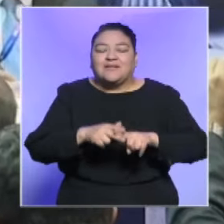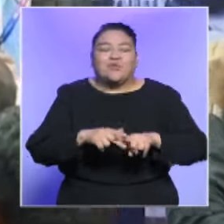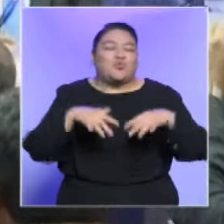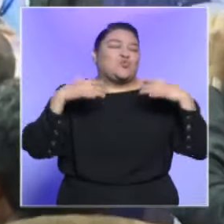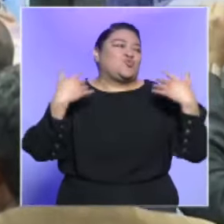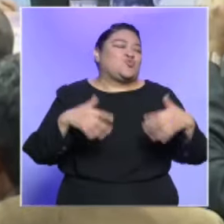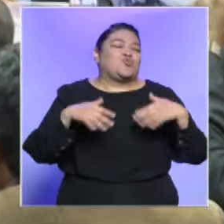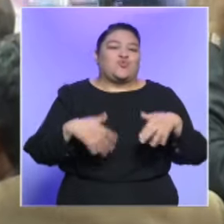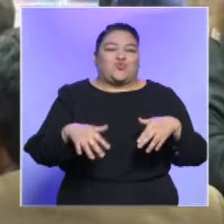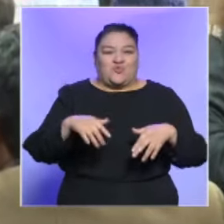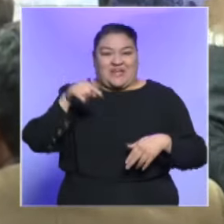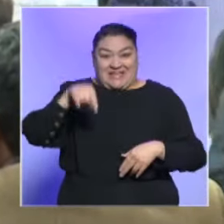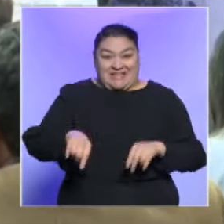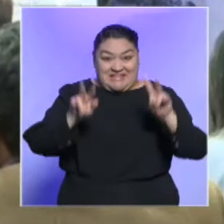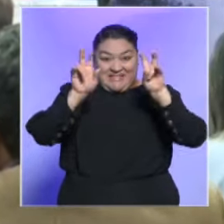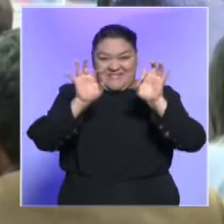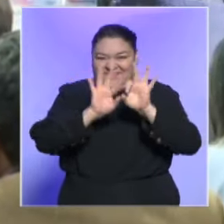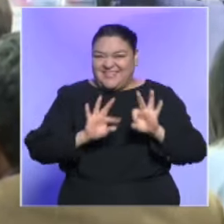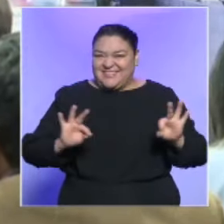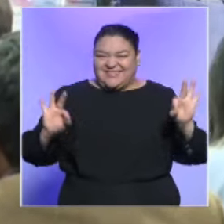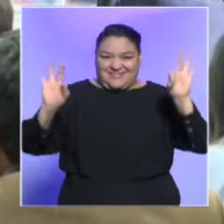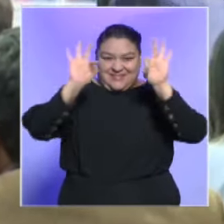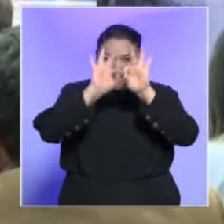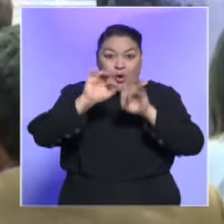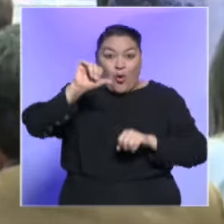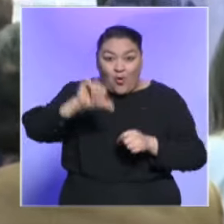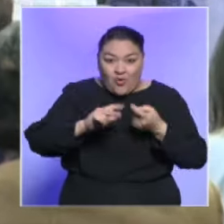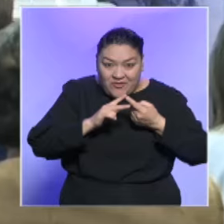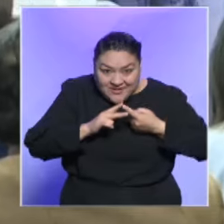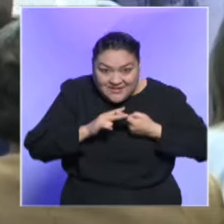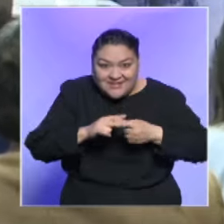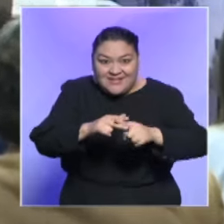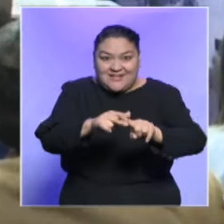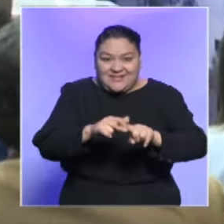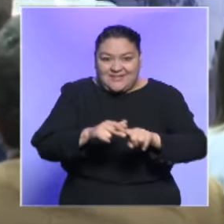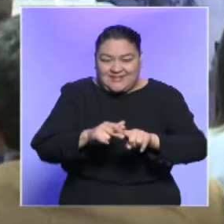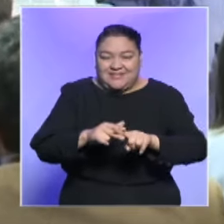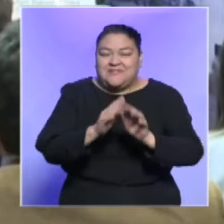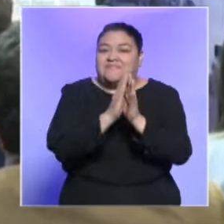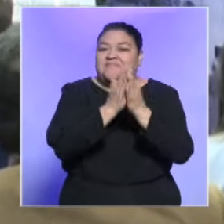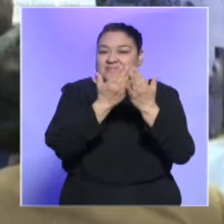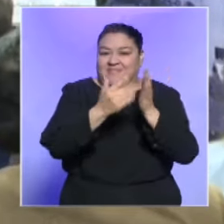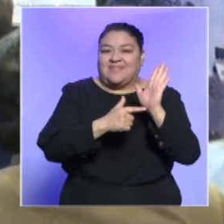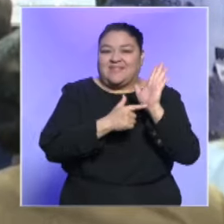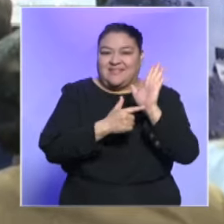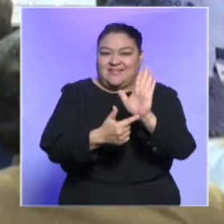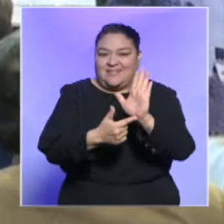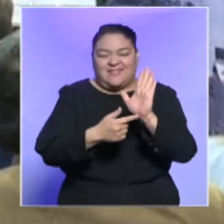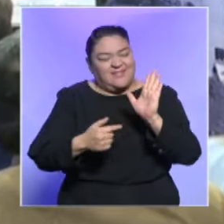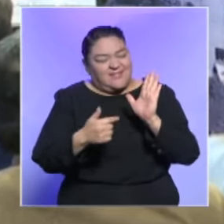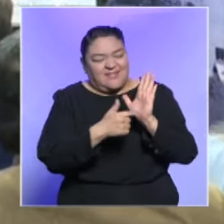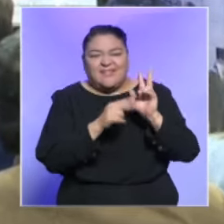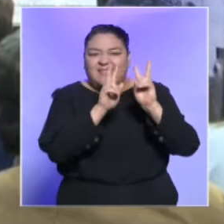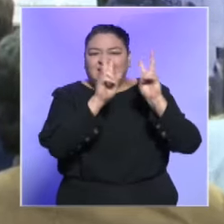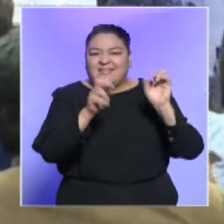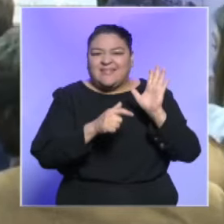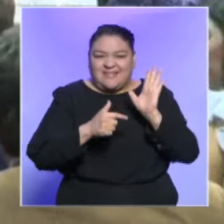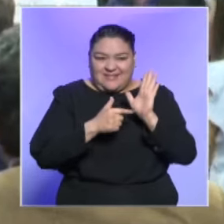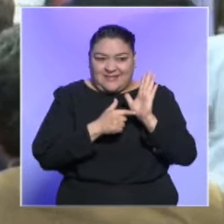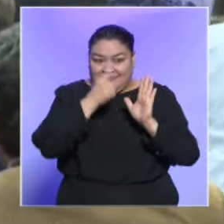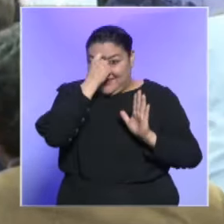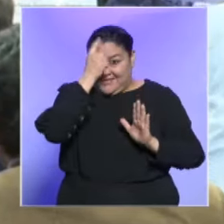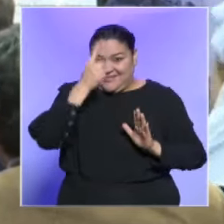largos. El día de hoy arrancamos estas actividades con la presentación de la obra de la autoría